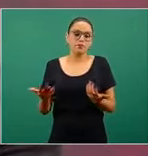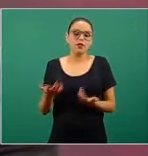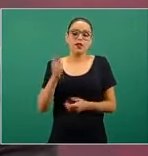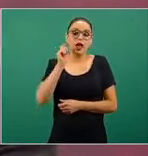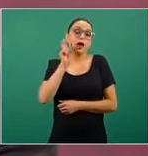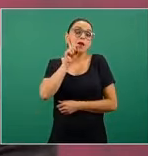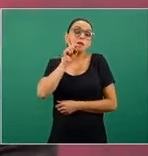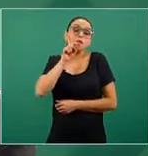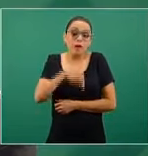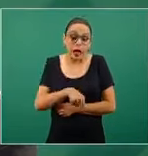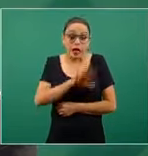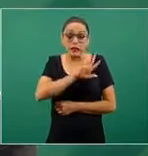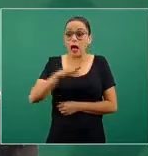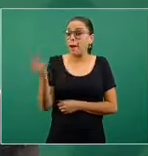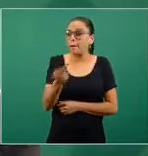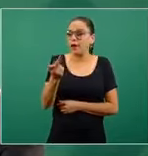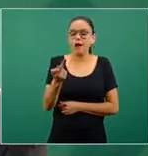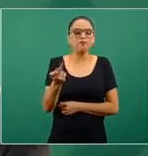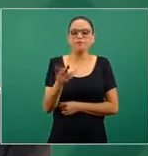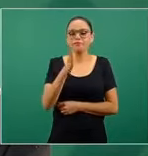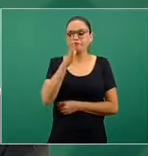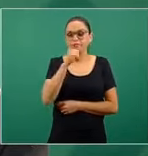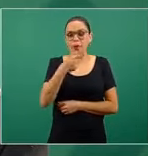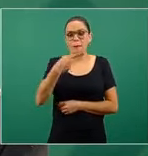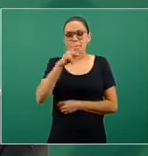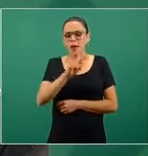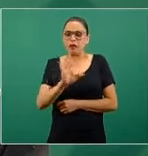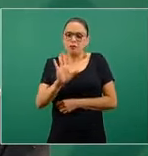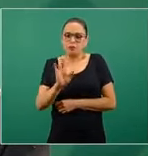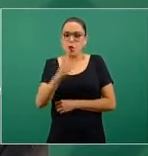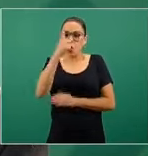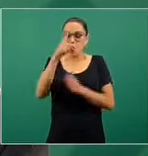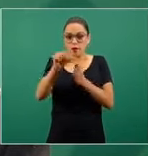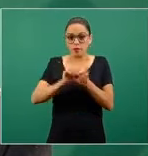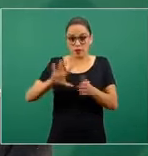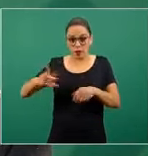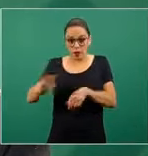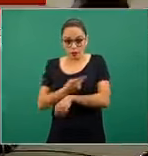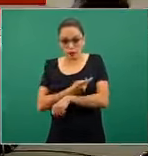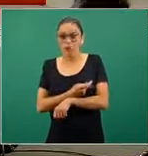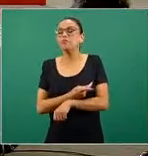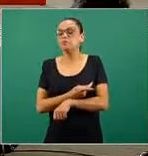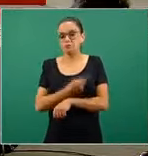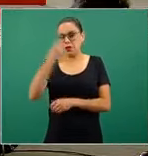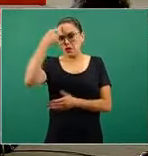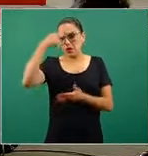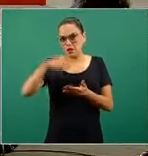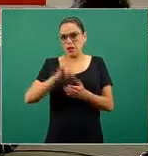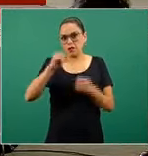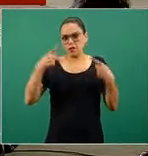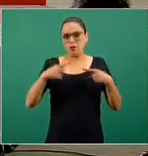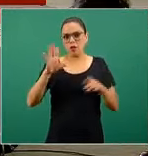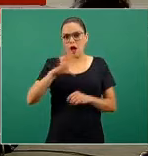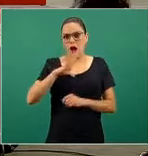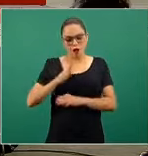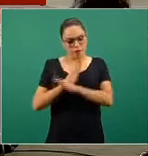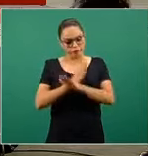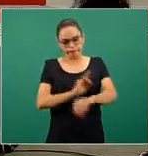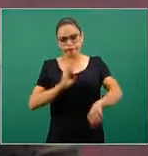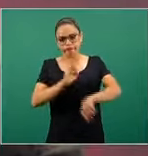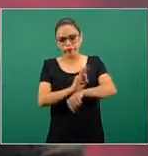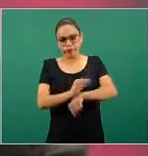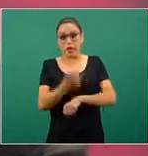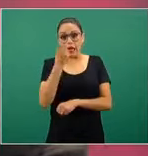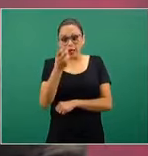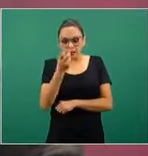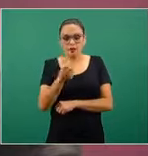que se estima que durante el primer mes las personas ya podrían estar protegidas y con ello se empieza a dar seguimiento